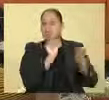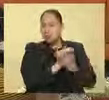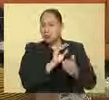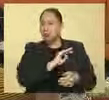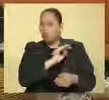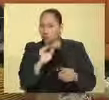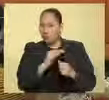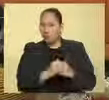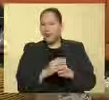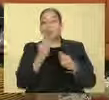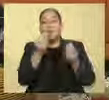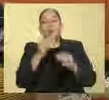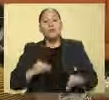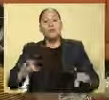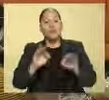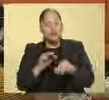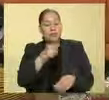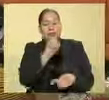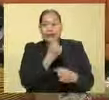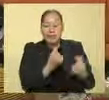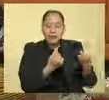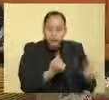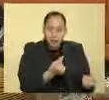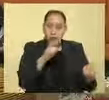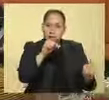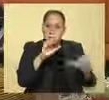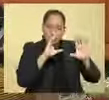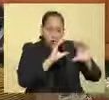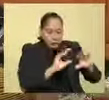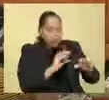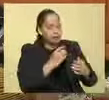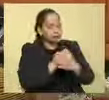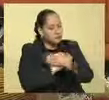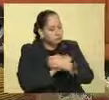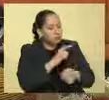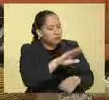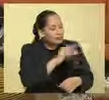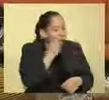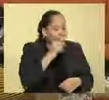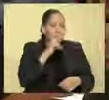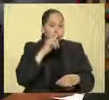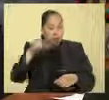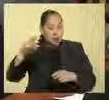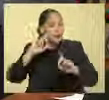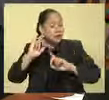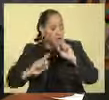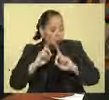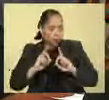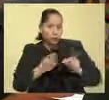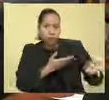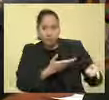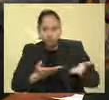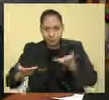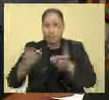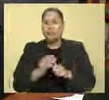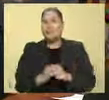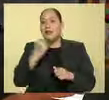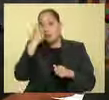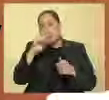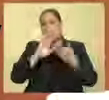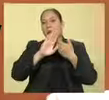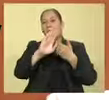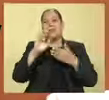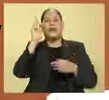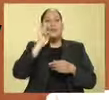muy importante que supuesto. A los niños desde pequeños se les inculque el deporte precisamente para evitar este tipo